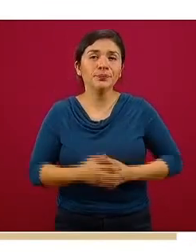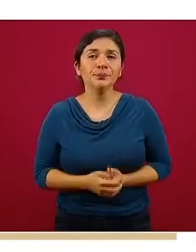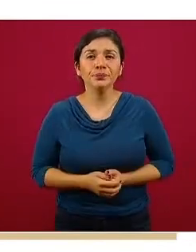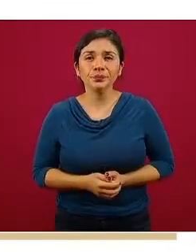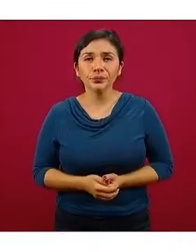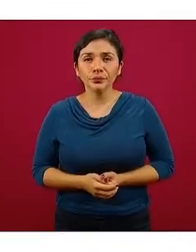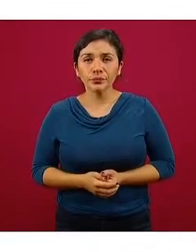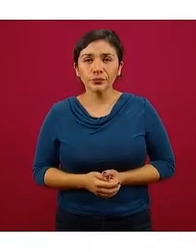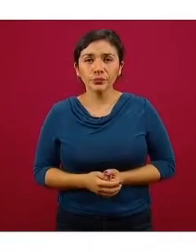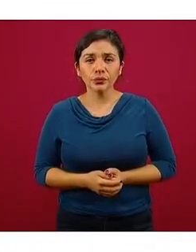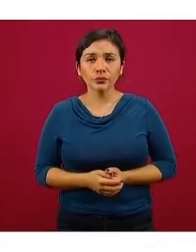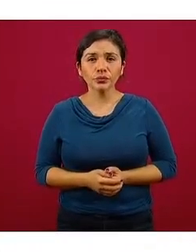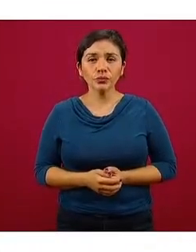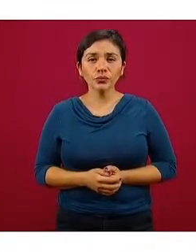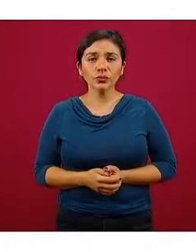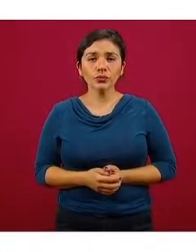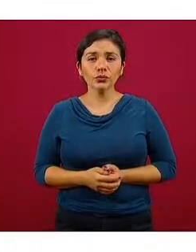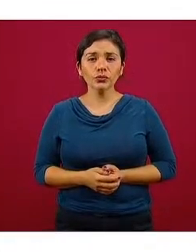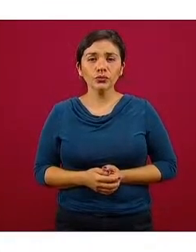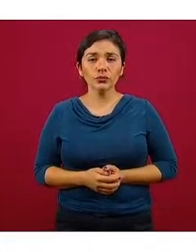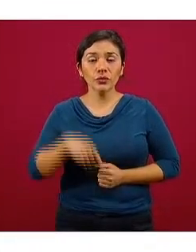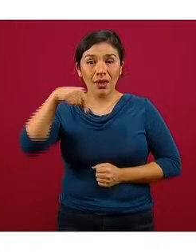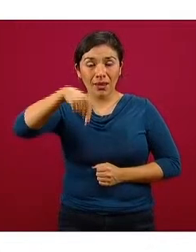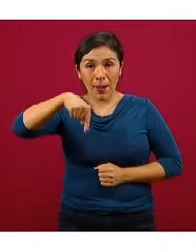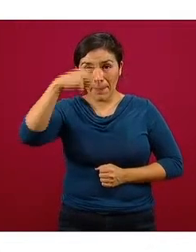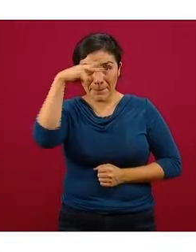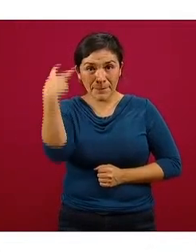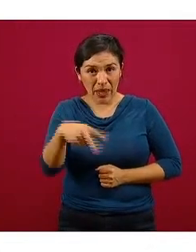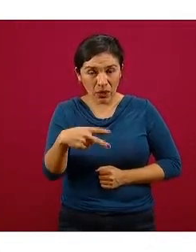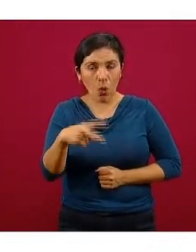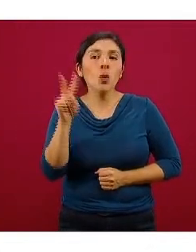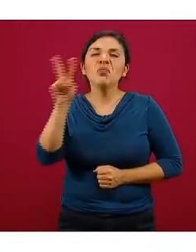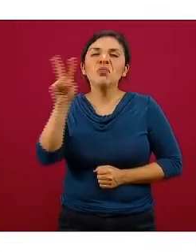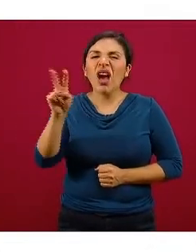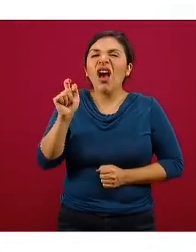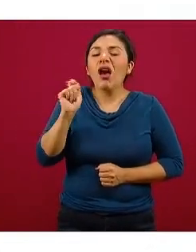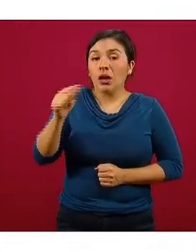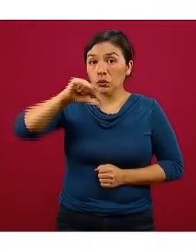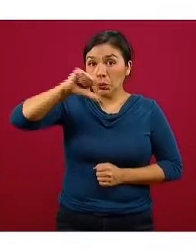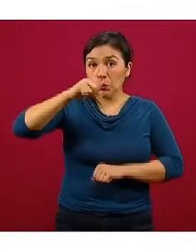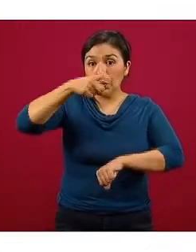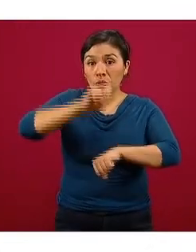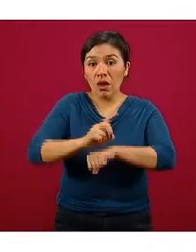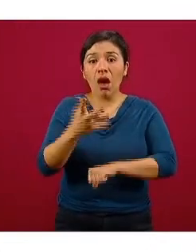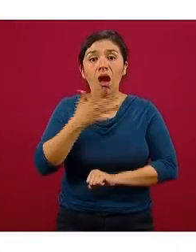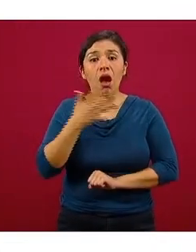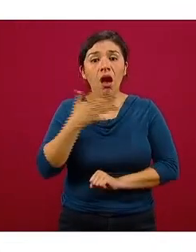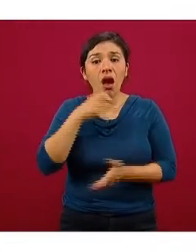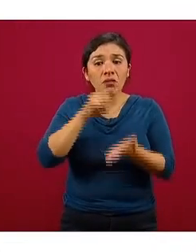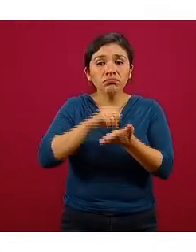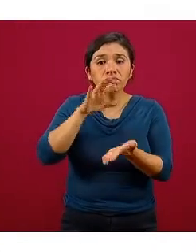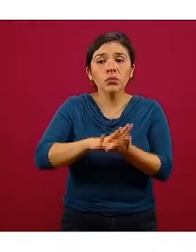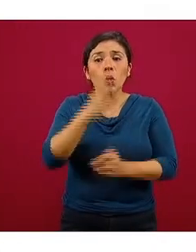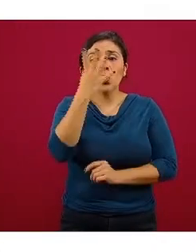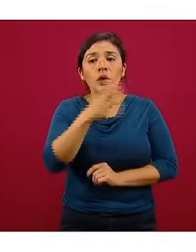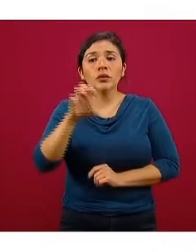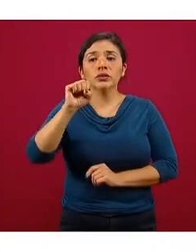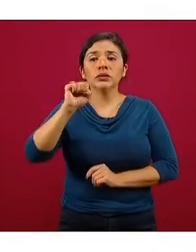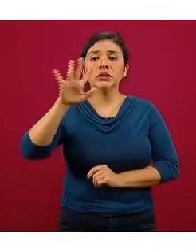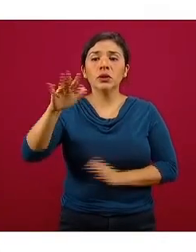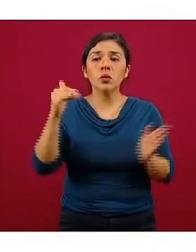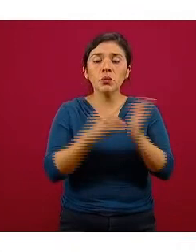siguiente diapositiva, es la actualización de los números para México. El día de hoy son ya